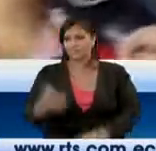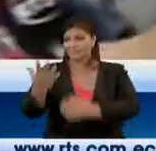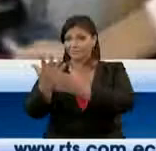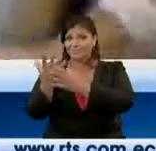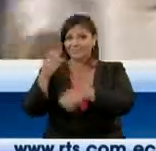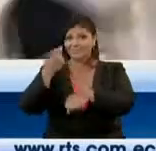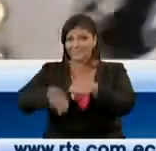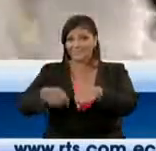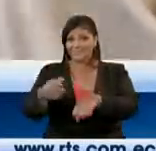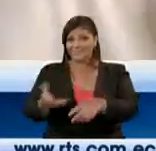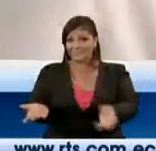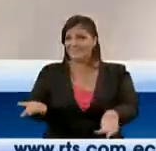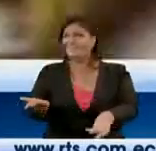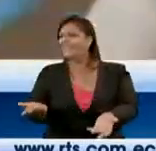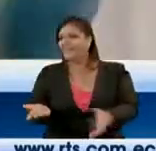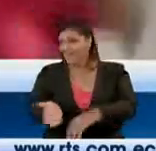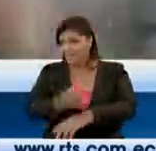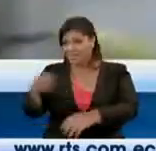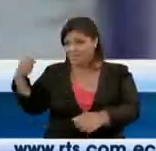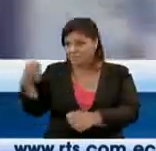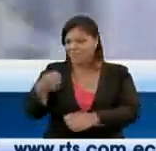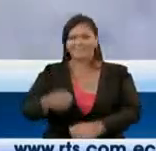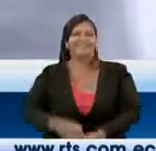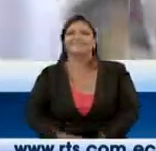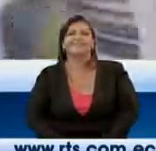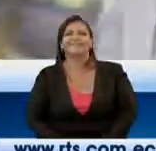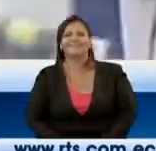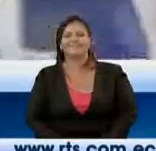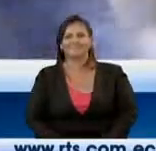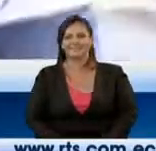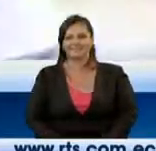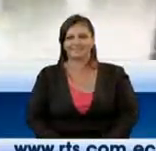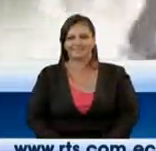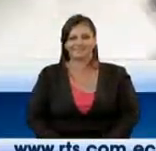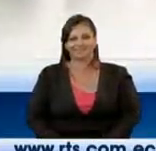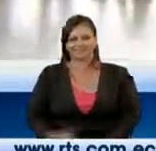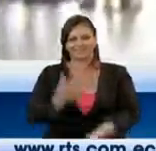caí. Muchas gracias, entonces ya tiene que partir